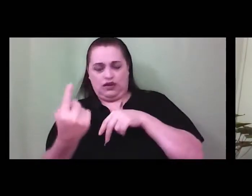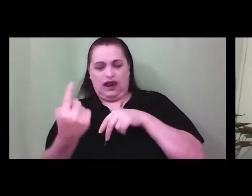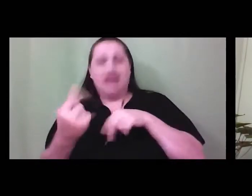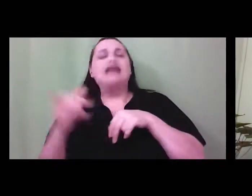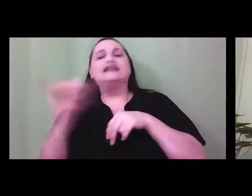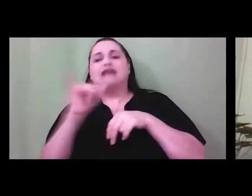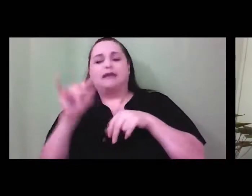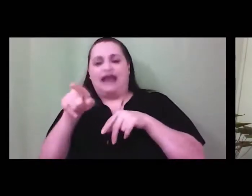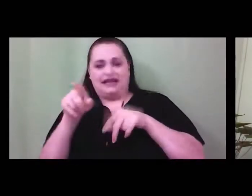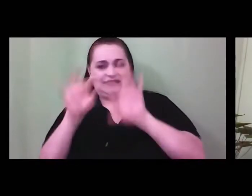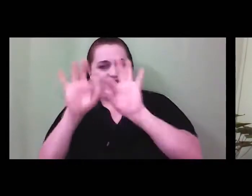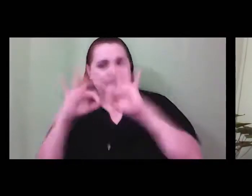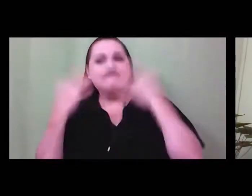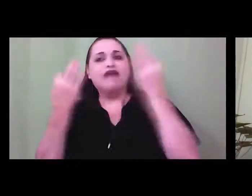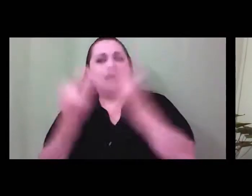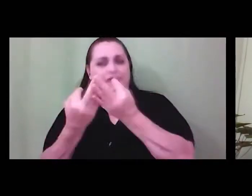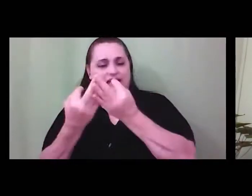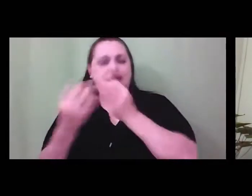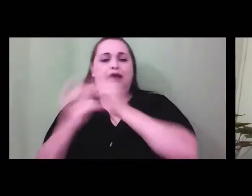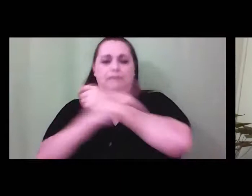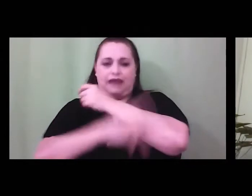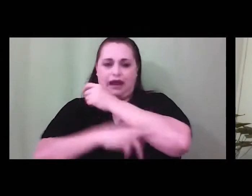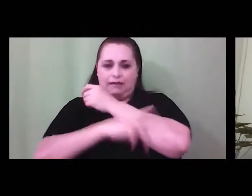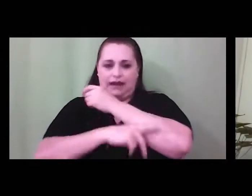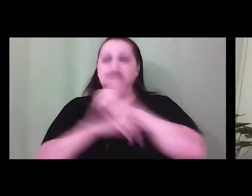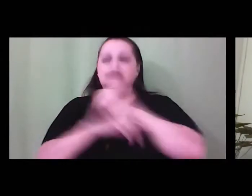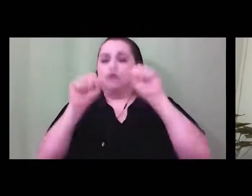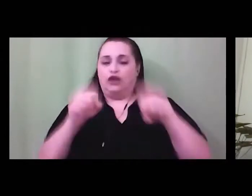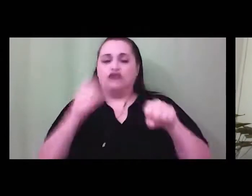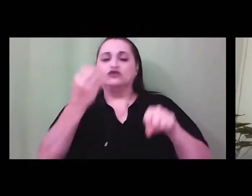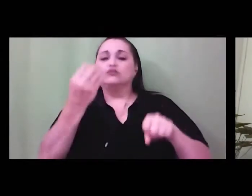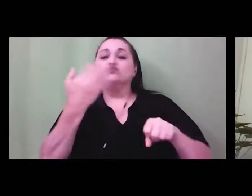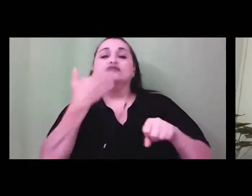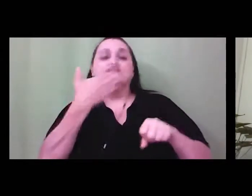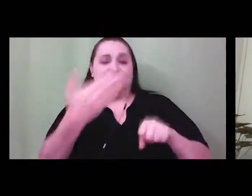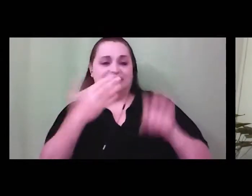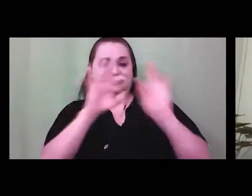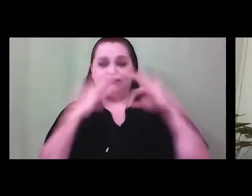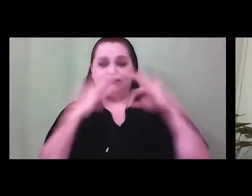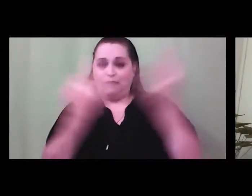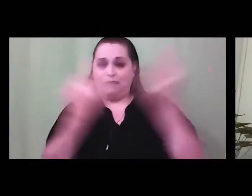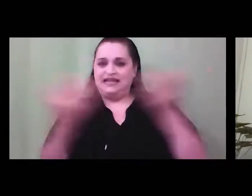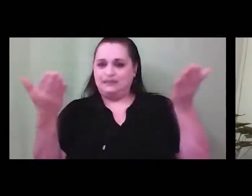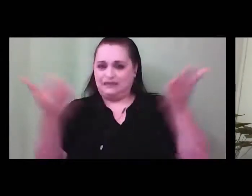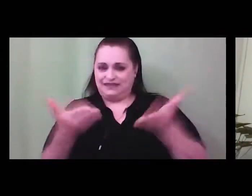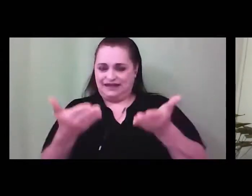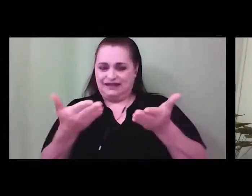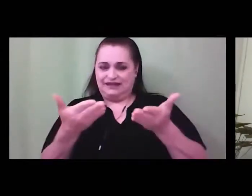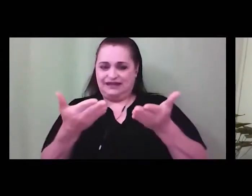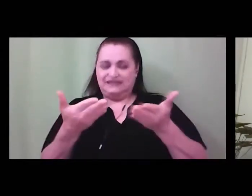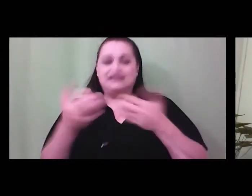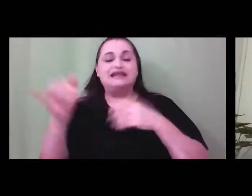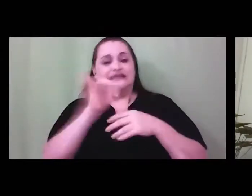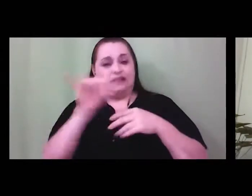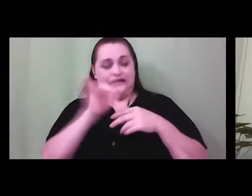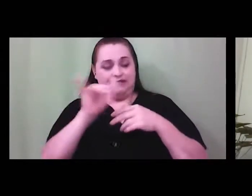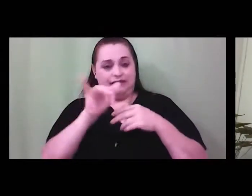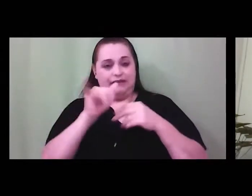esa familia y para el país. Por eso, muchas gracias a las familias aquí presentes y a los